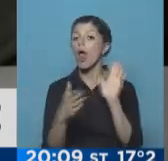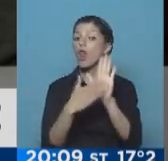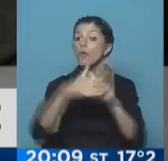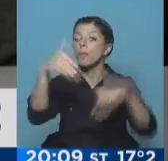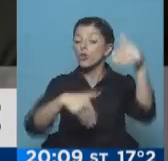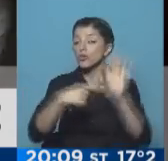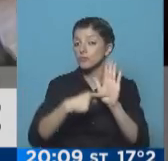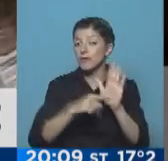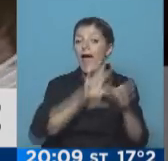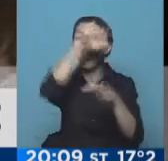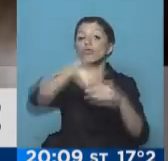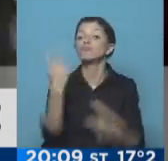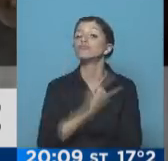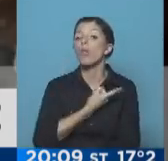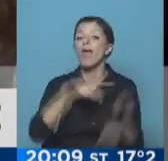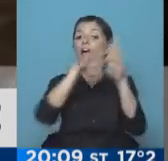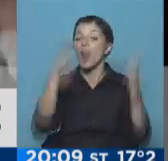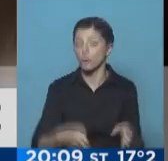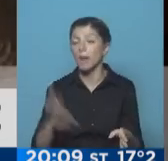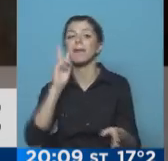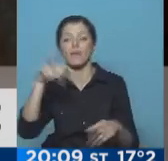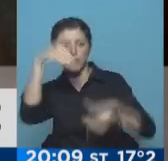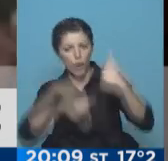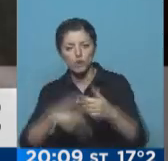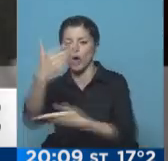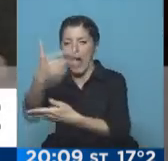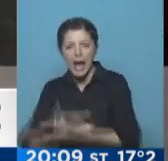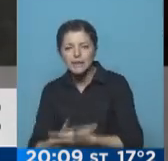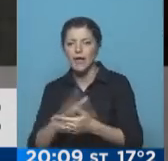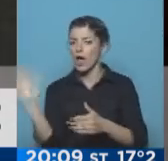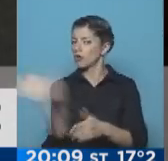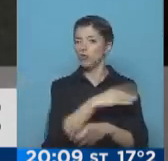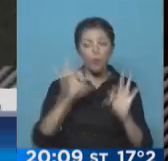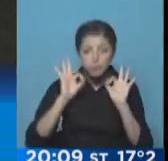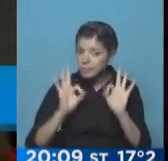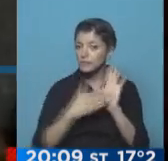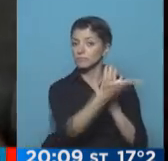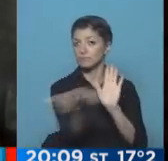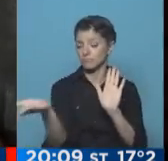están en las urnas, verán los votos, verán las actas, verán todo, y ahí comprobarán.